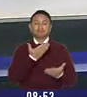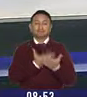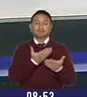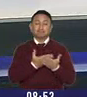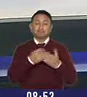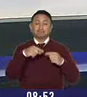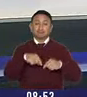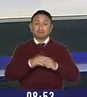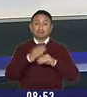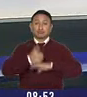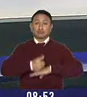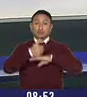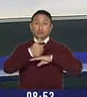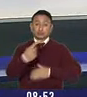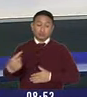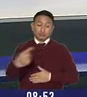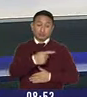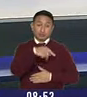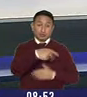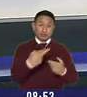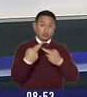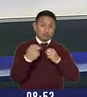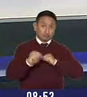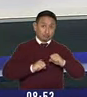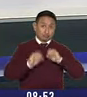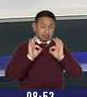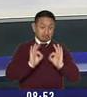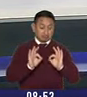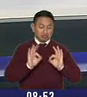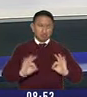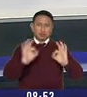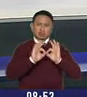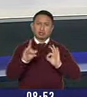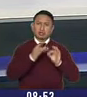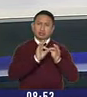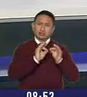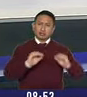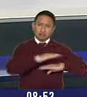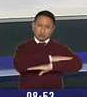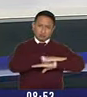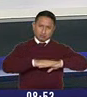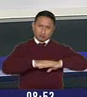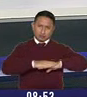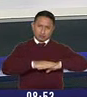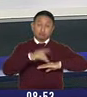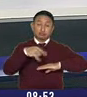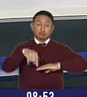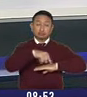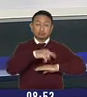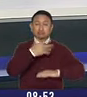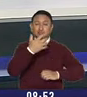por supuesto, a las autoridades que cumplieron con su trabajo. Era importante que se repare esa vía precisamente ante las molestias que enfrentaban